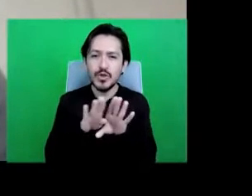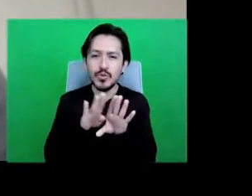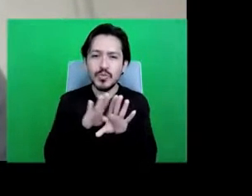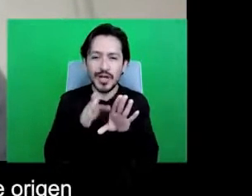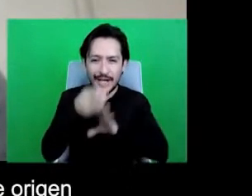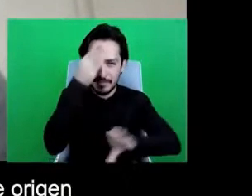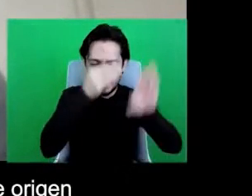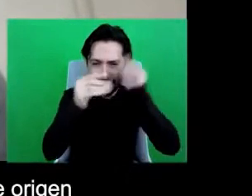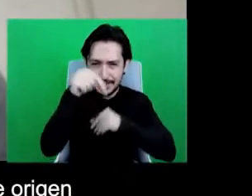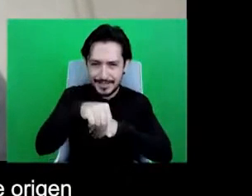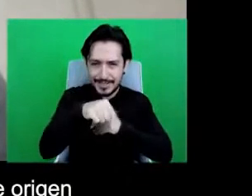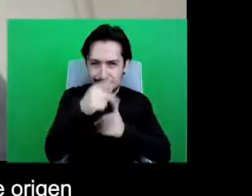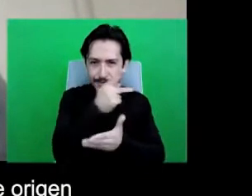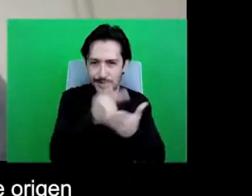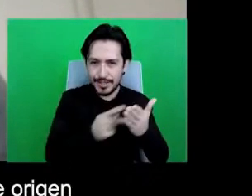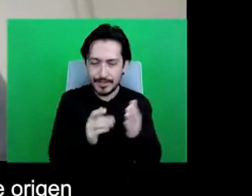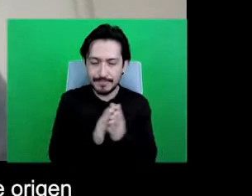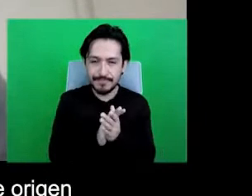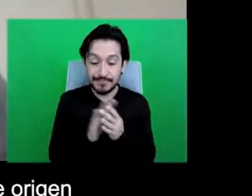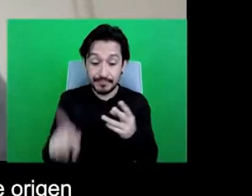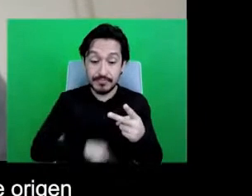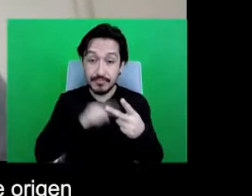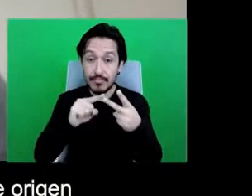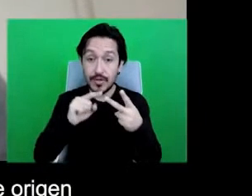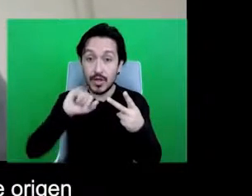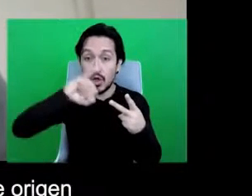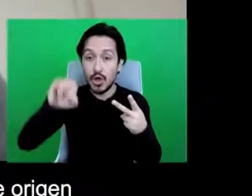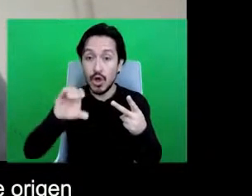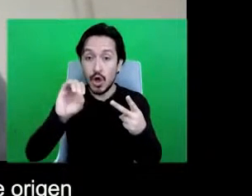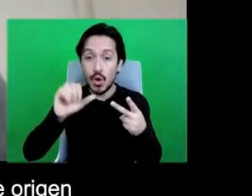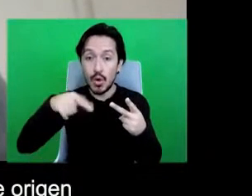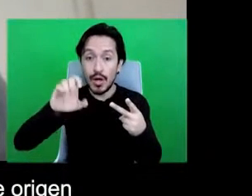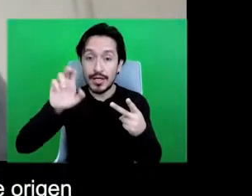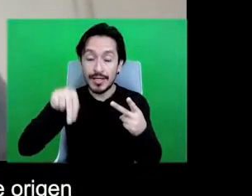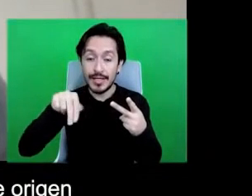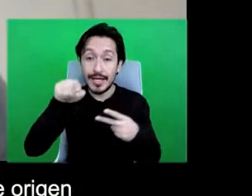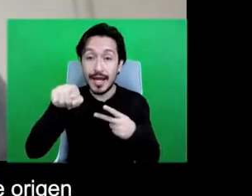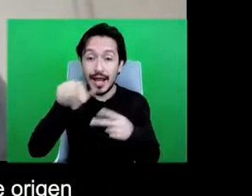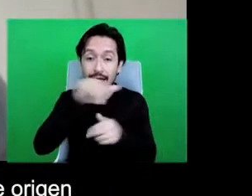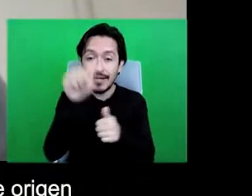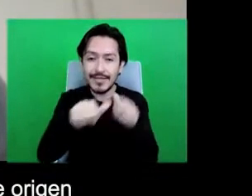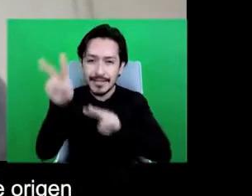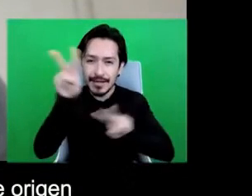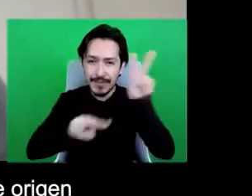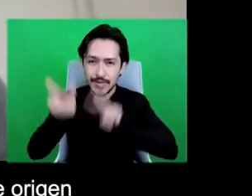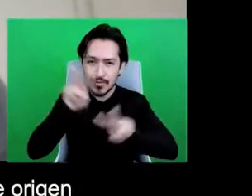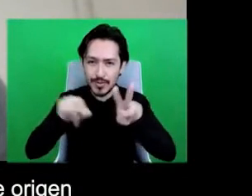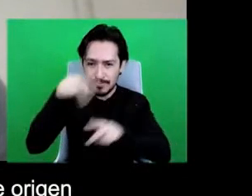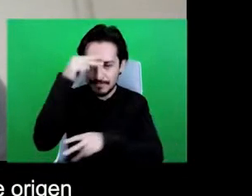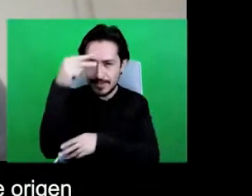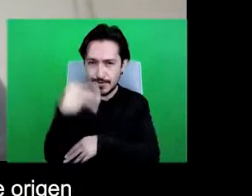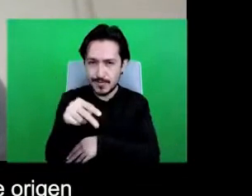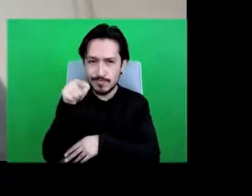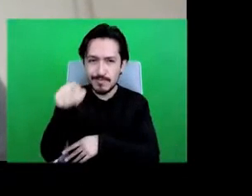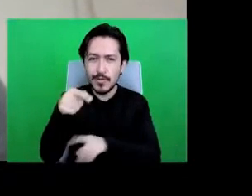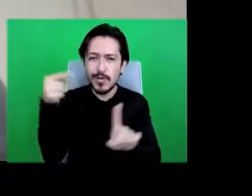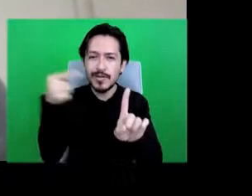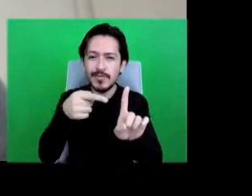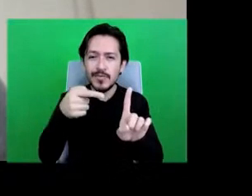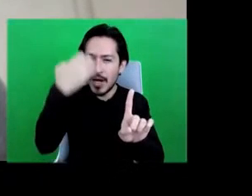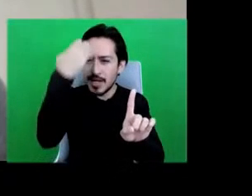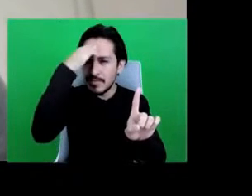Cultura. Por otro lado está Joaquín Urrutia, artista visual de origen mexicano, cuya intención es ofrecer su experiencia personal